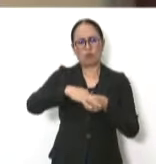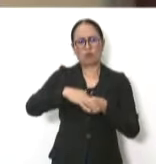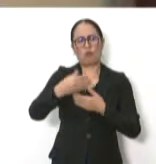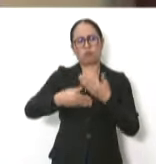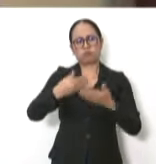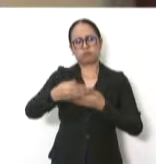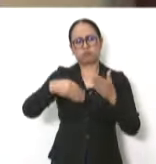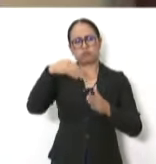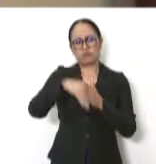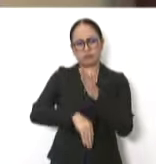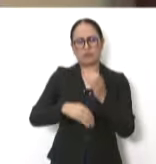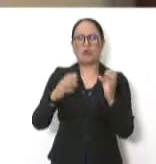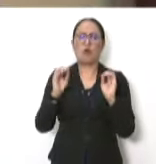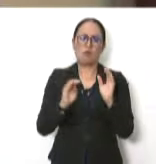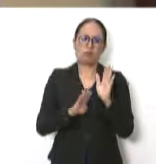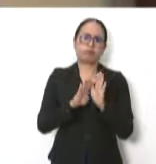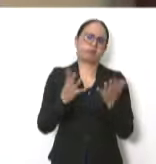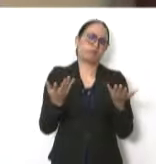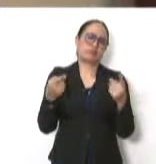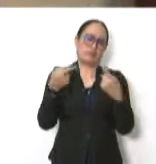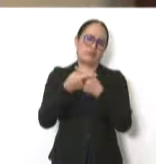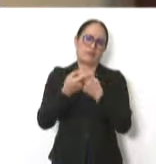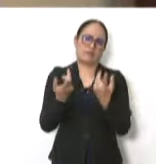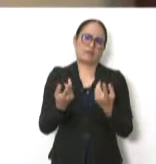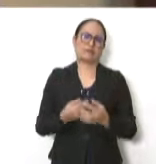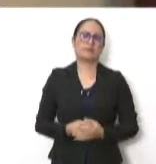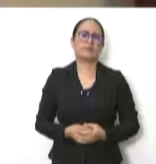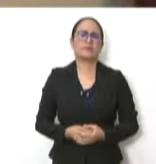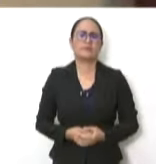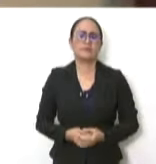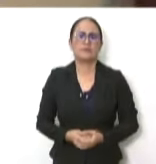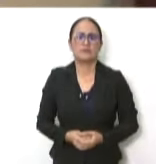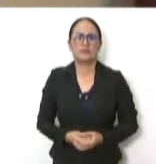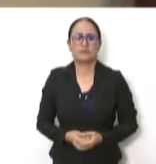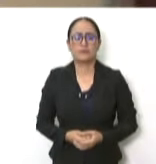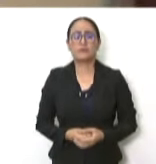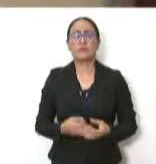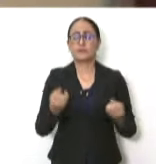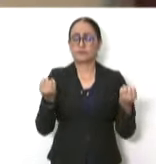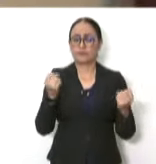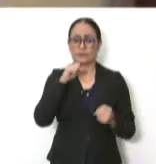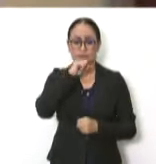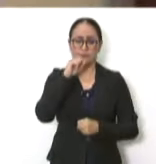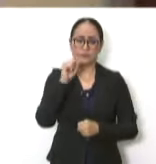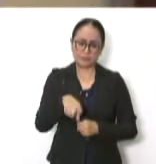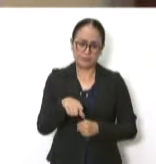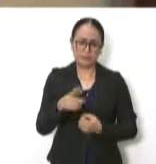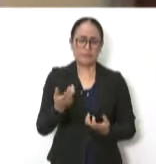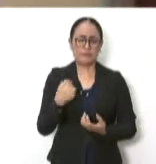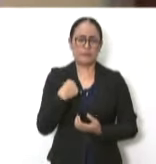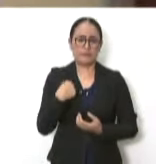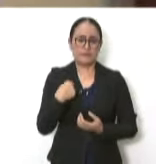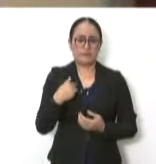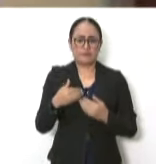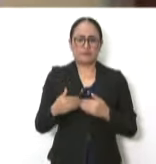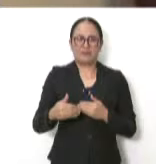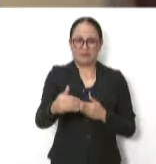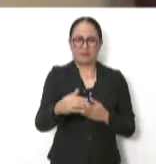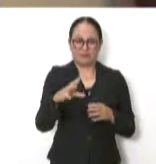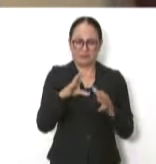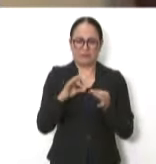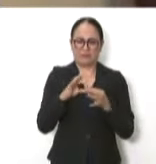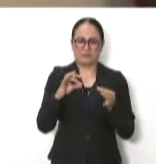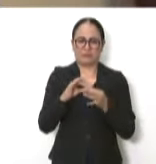supuesto, ejerzan sus facultades. Por otro lado, también me permito adelantar